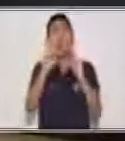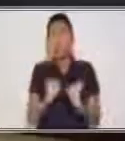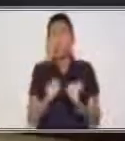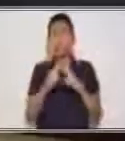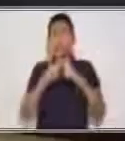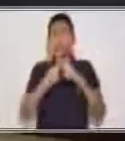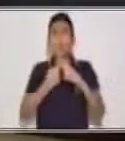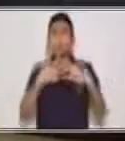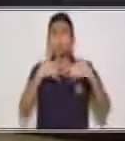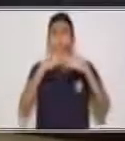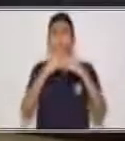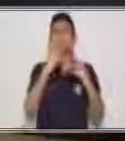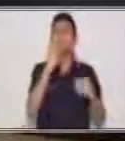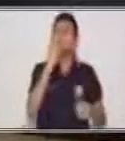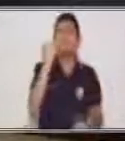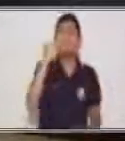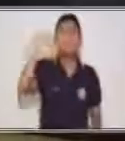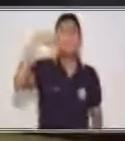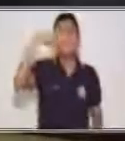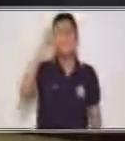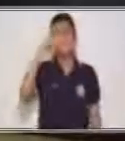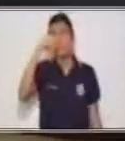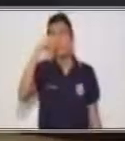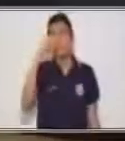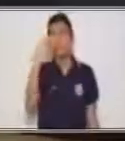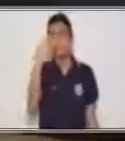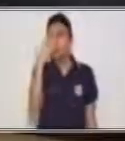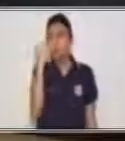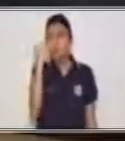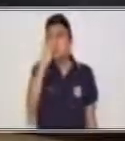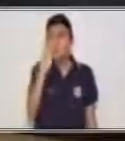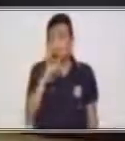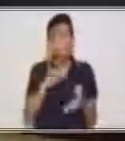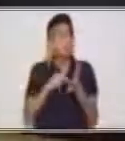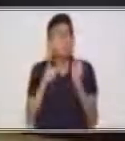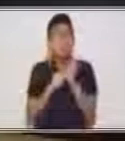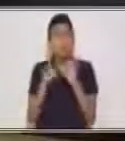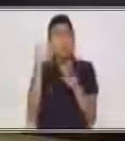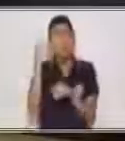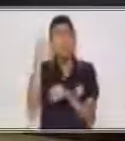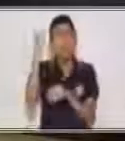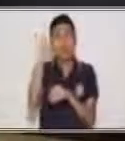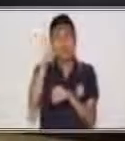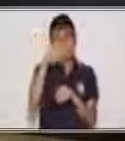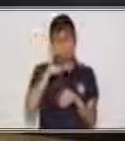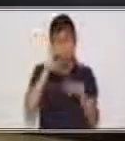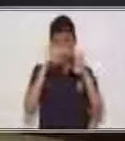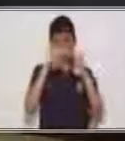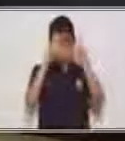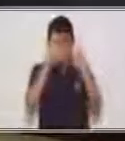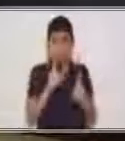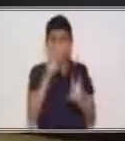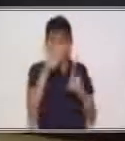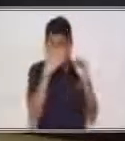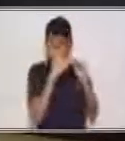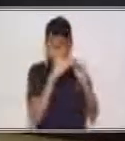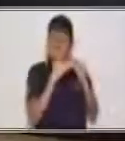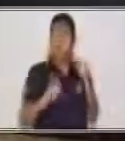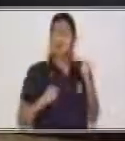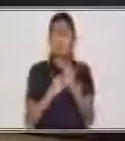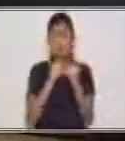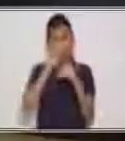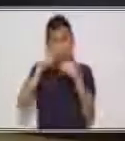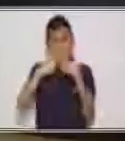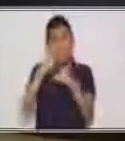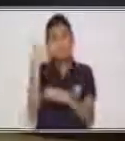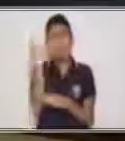hipótesis del área de comunicación y lenguaje para cuarto primaria. Si en casa hay alguna persona con discapacidad, recuerda que el apoyo familiar es importante